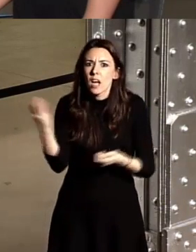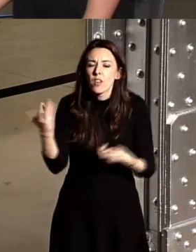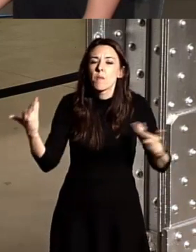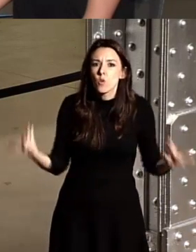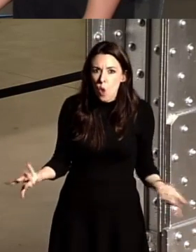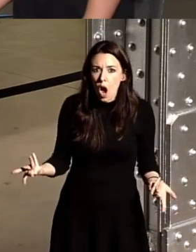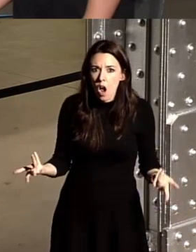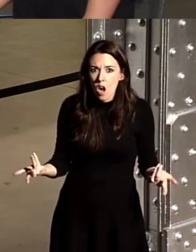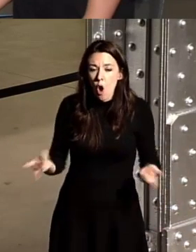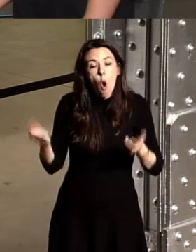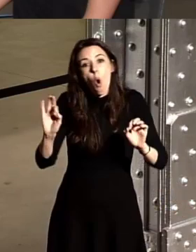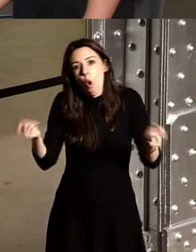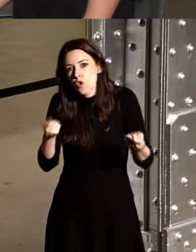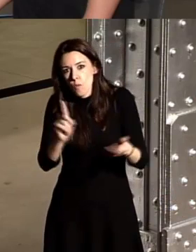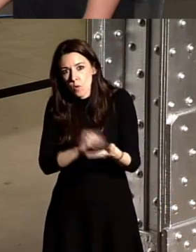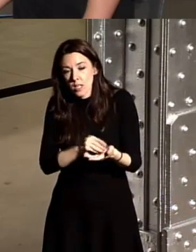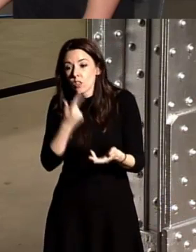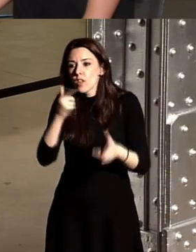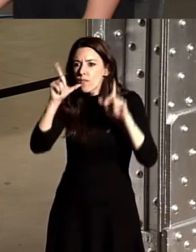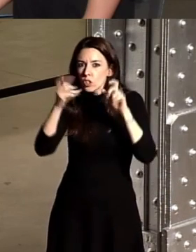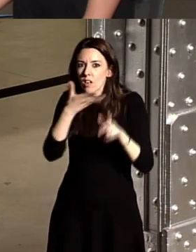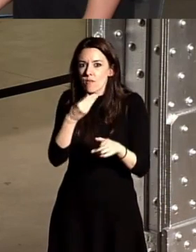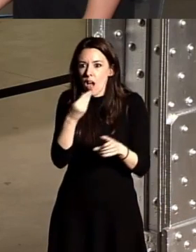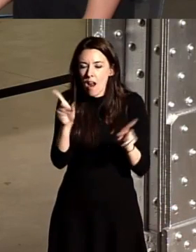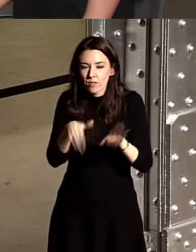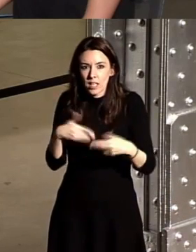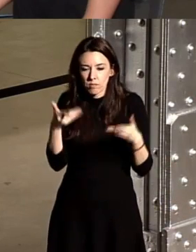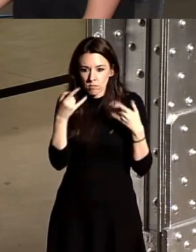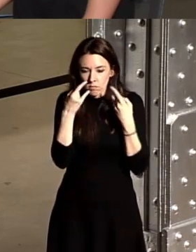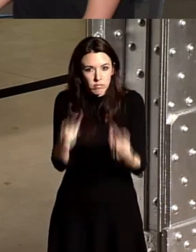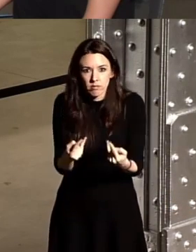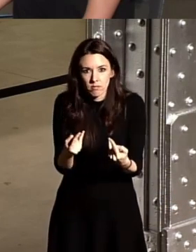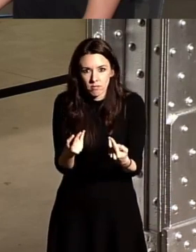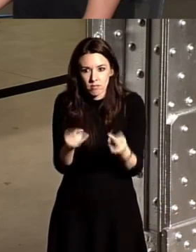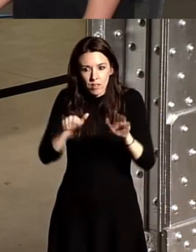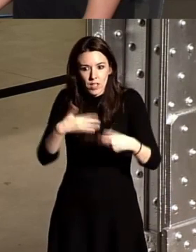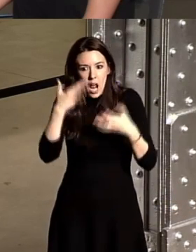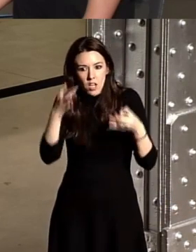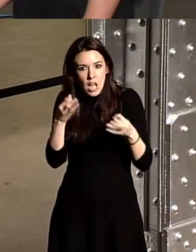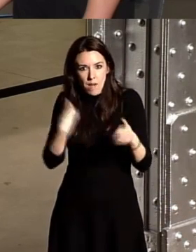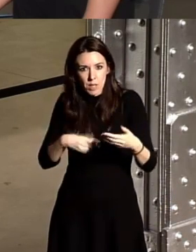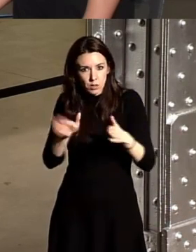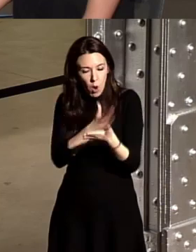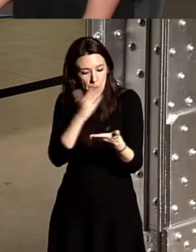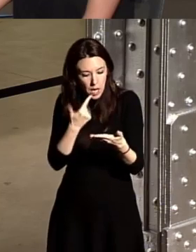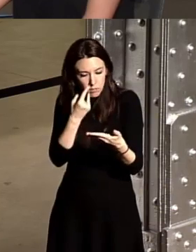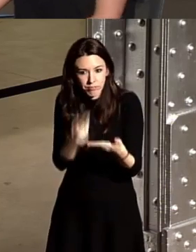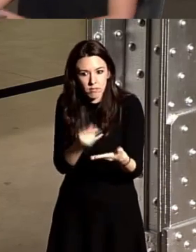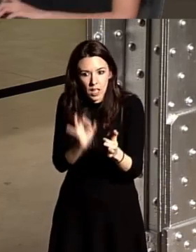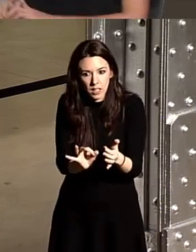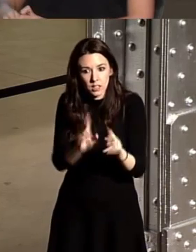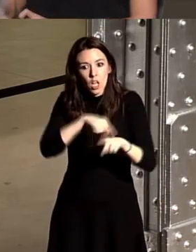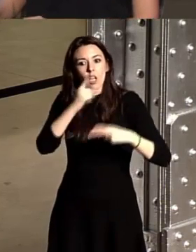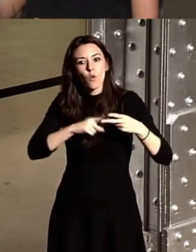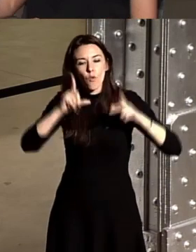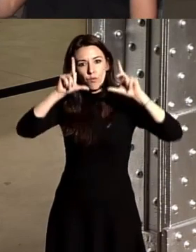tú cuentas que la fotografía hermosa es la que te atrapa, es la que realmente te deja en la página. Y la fotografía,